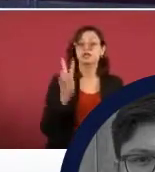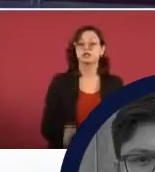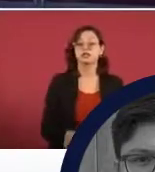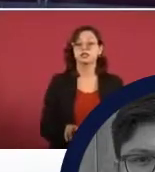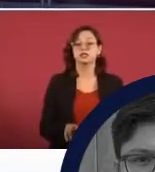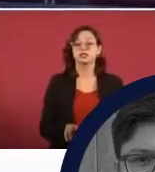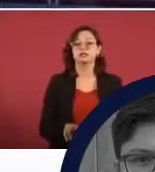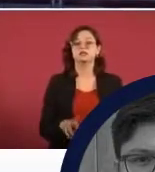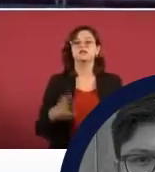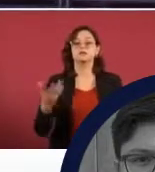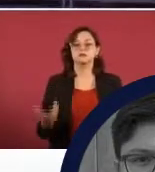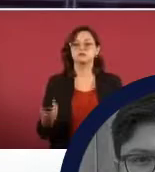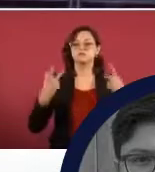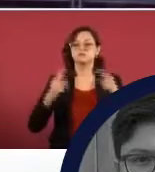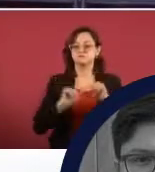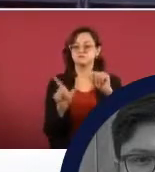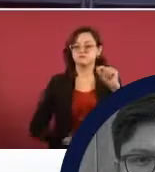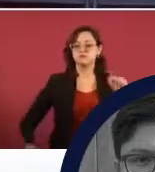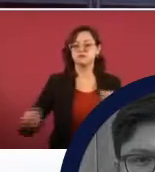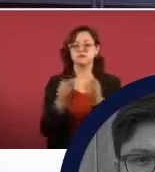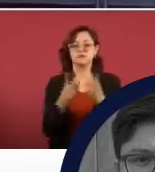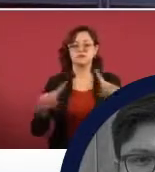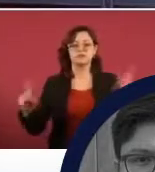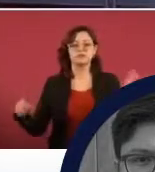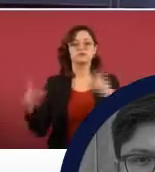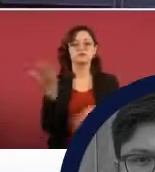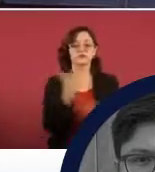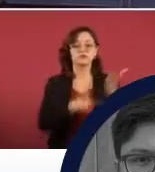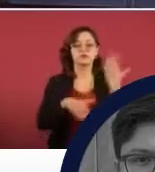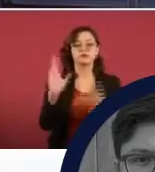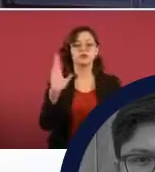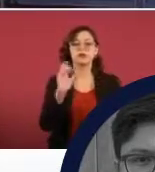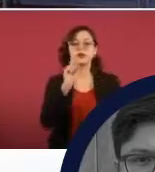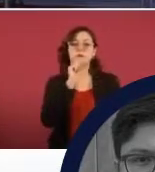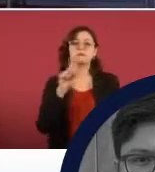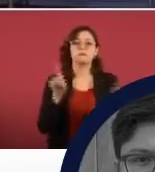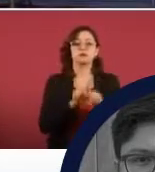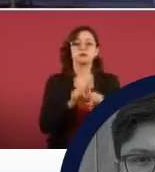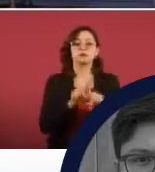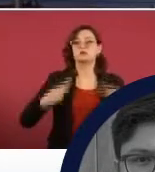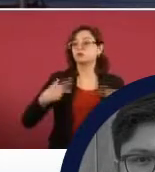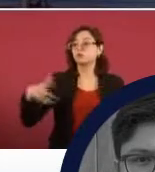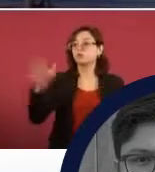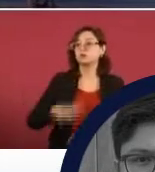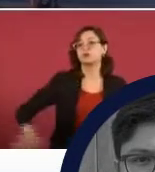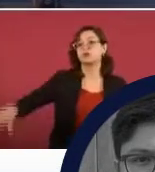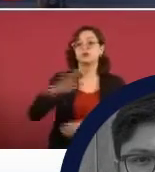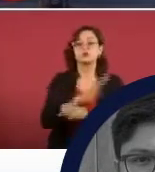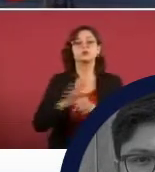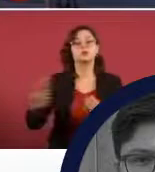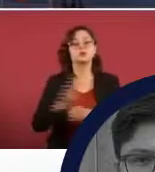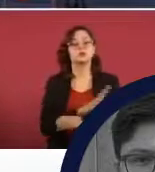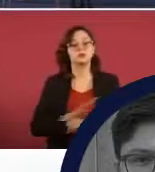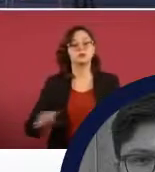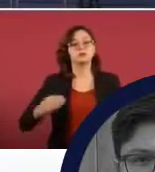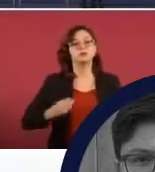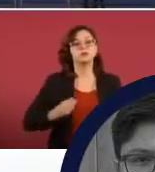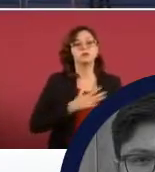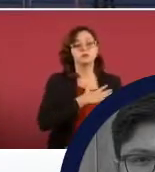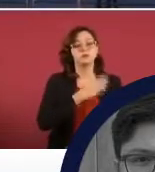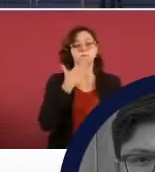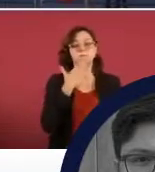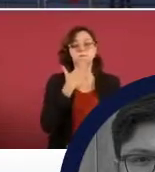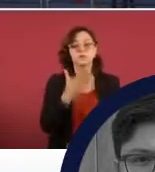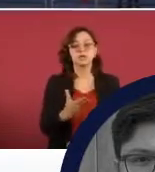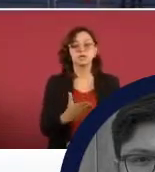objetivo que piensa en los tiempos largos de la historia. Y para eso primero hay que cumplir ciertas condiciones